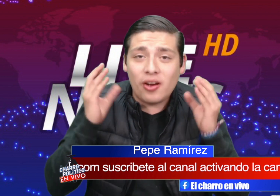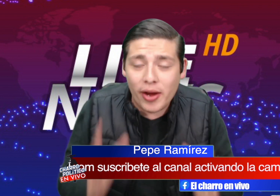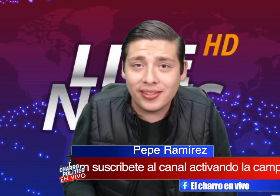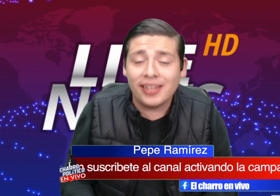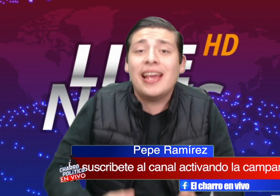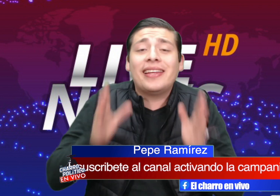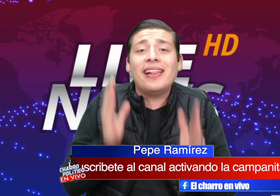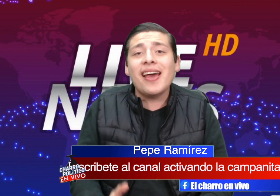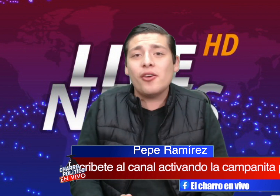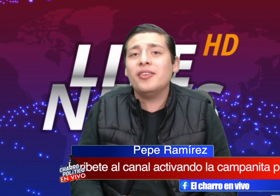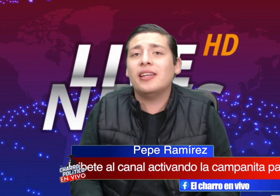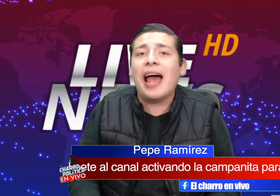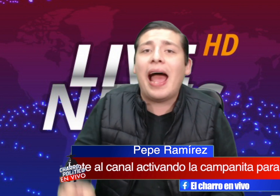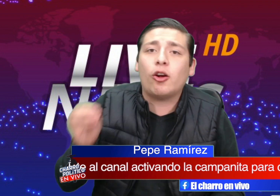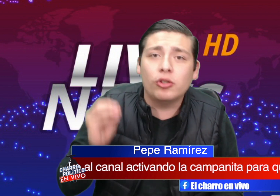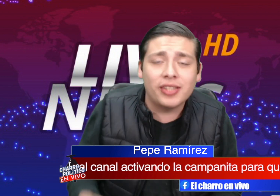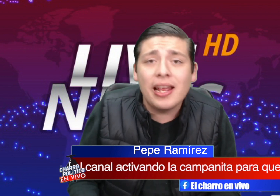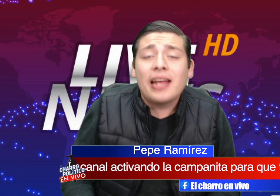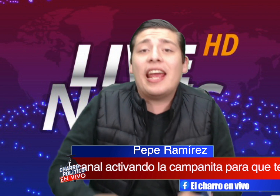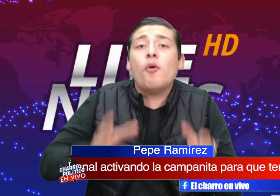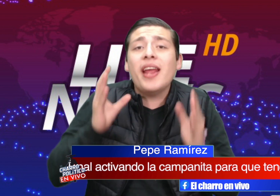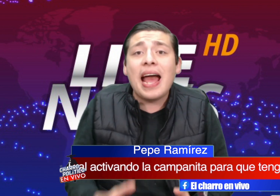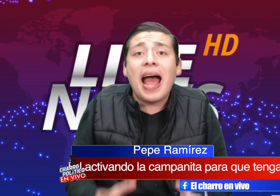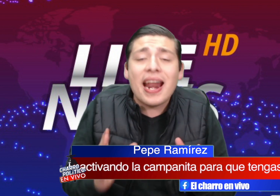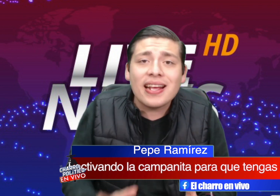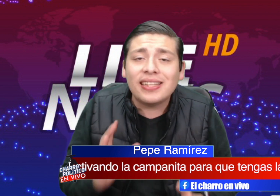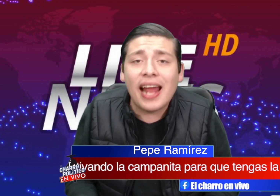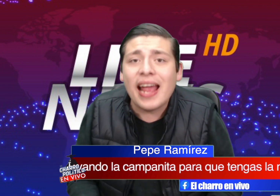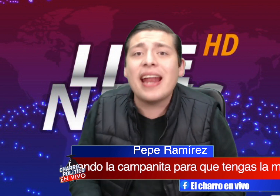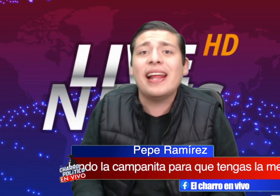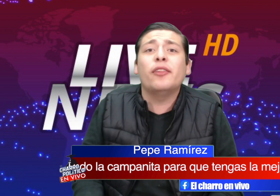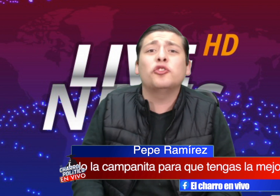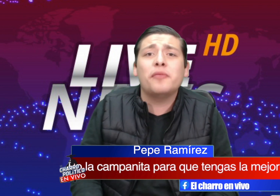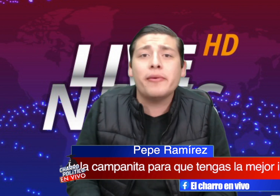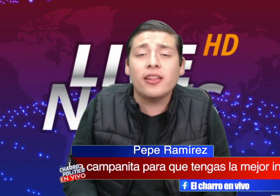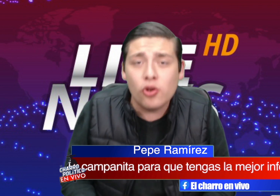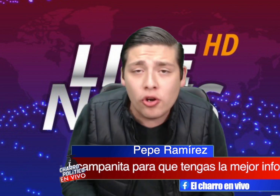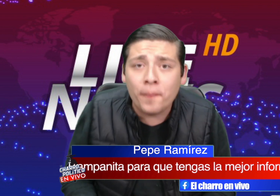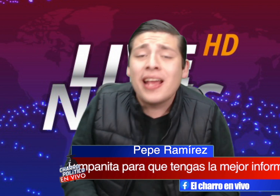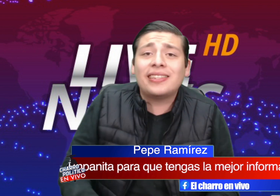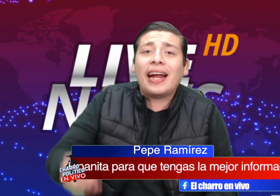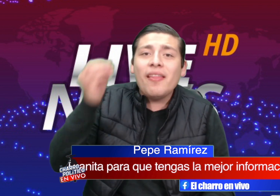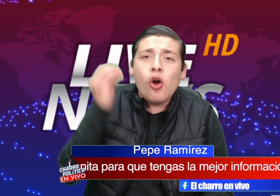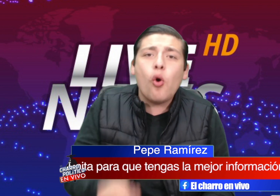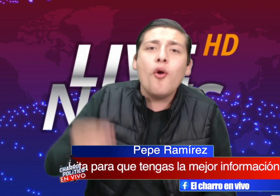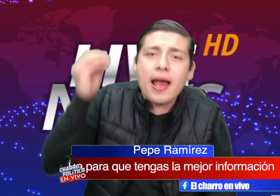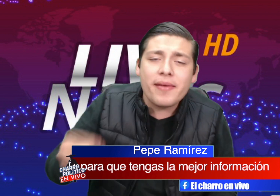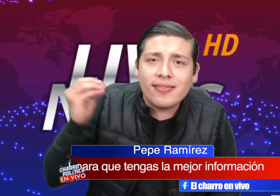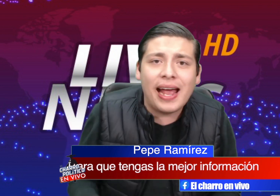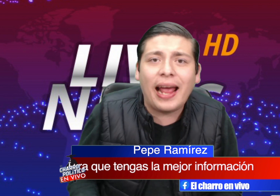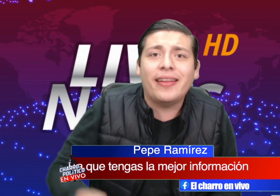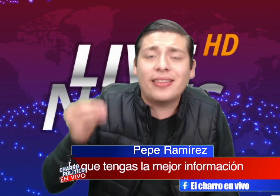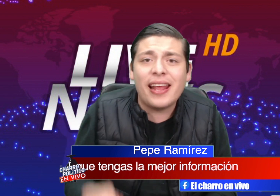las encuestas y el día de hoy se da a conocer que Morena arrasará en el 2021, sacando